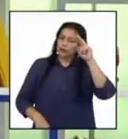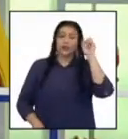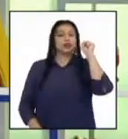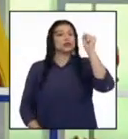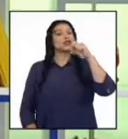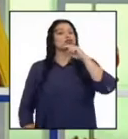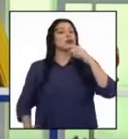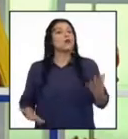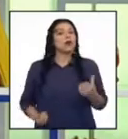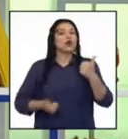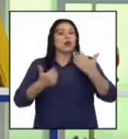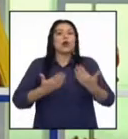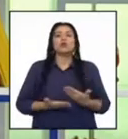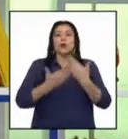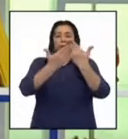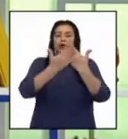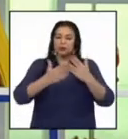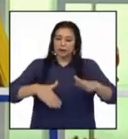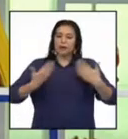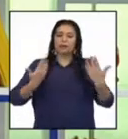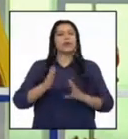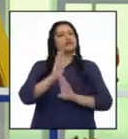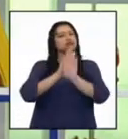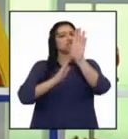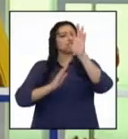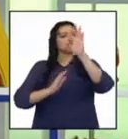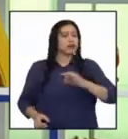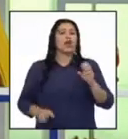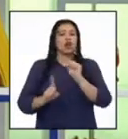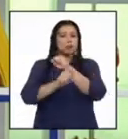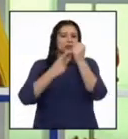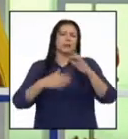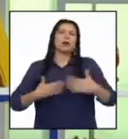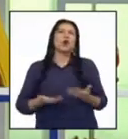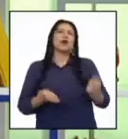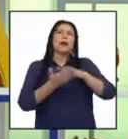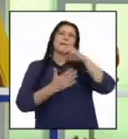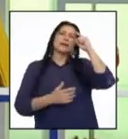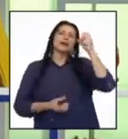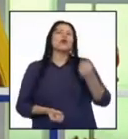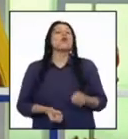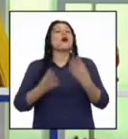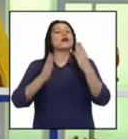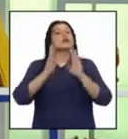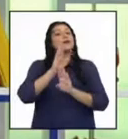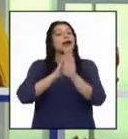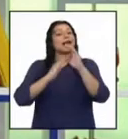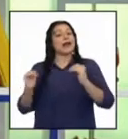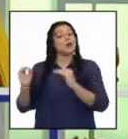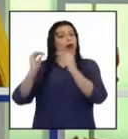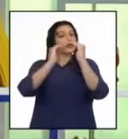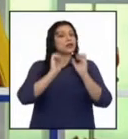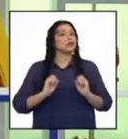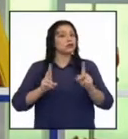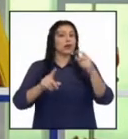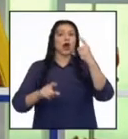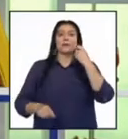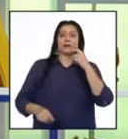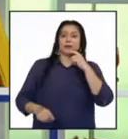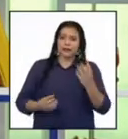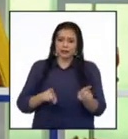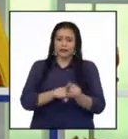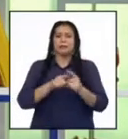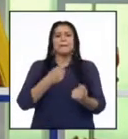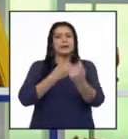de las mujeres y su aporte para lograr nuestro bienestar como sociedad. Podemos repensar cuánto hemos avanzado en la igualdad de oportunidades y